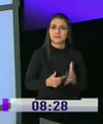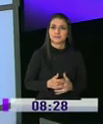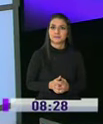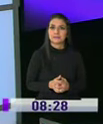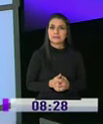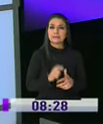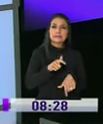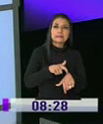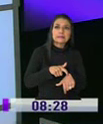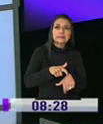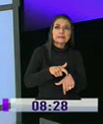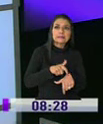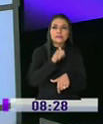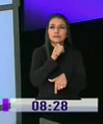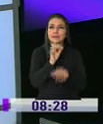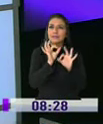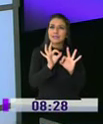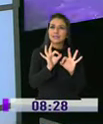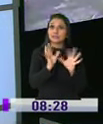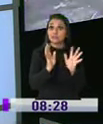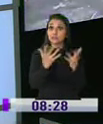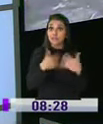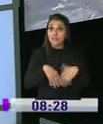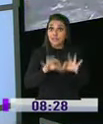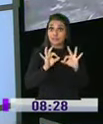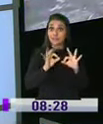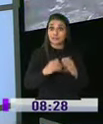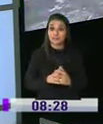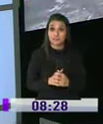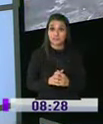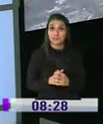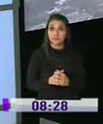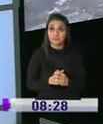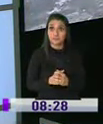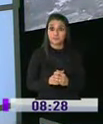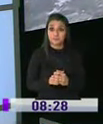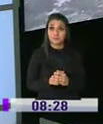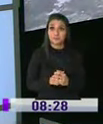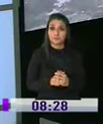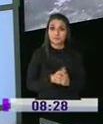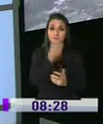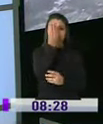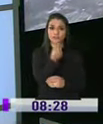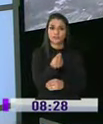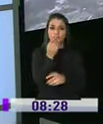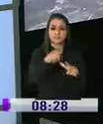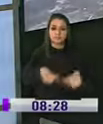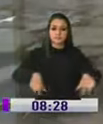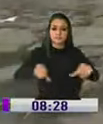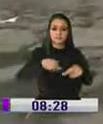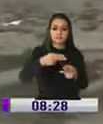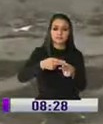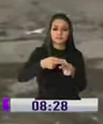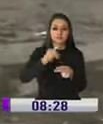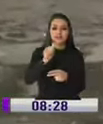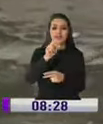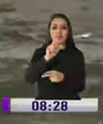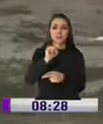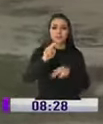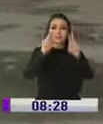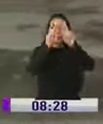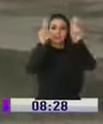todavía no está listo, Iván. Esperemos Hola, un momento ¿qué tal? Para Buenos que él días. Nos... En efecto, nos encontramos en el sector de la Armenia, a la altura del puente 8, en la autopista